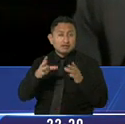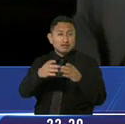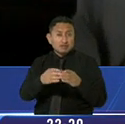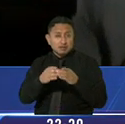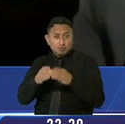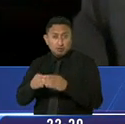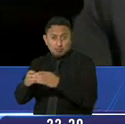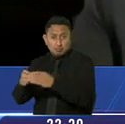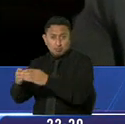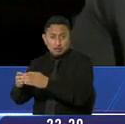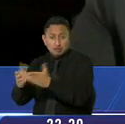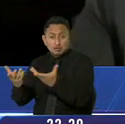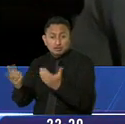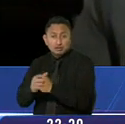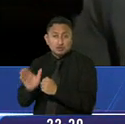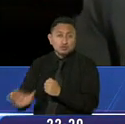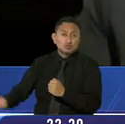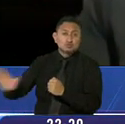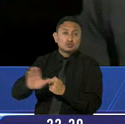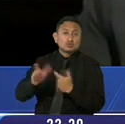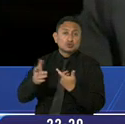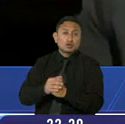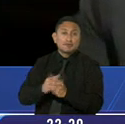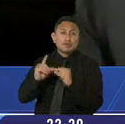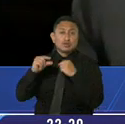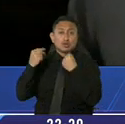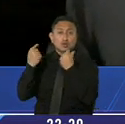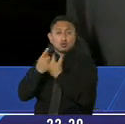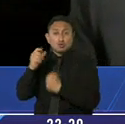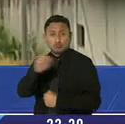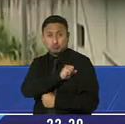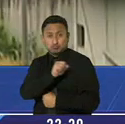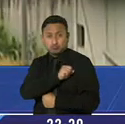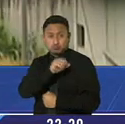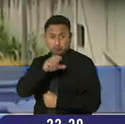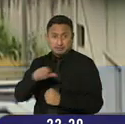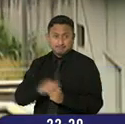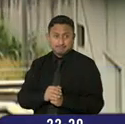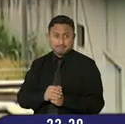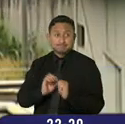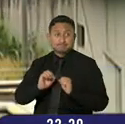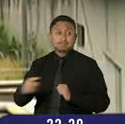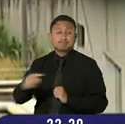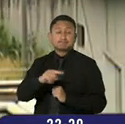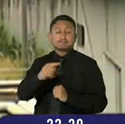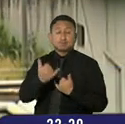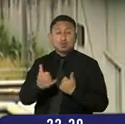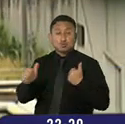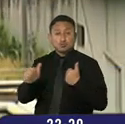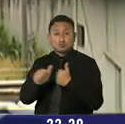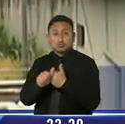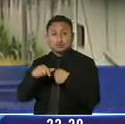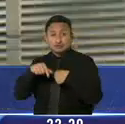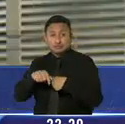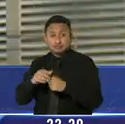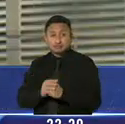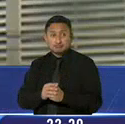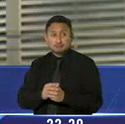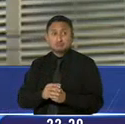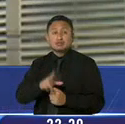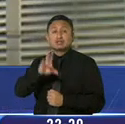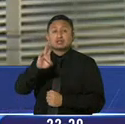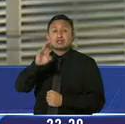las estructuras o megabandas a las que pertenecen. En el corto plazo, el SNAI prevé reducir el hacinamiento carcelario en casi un